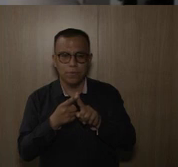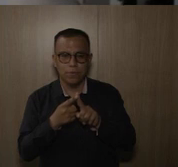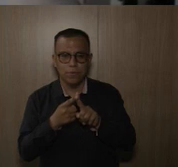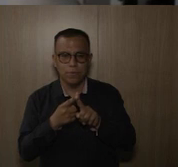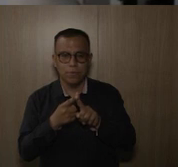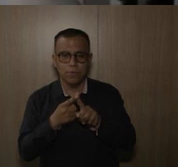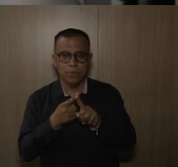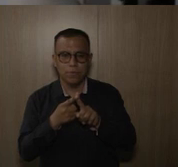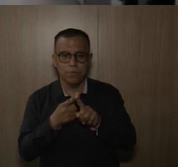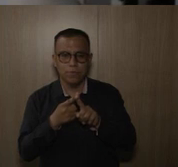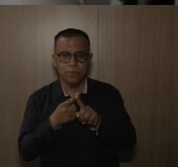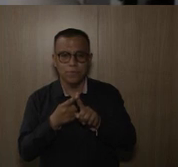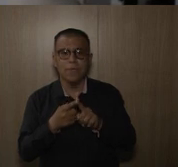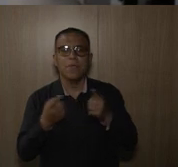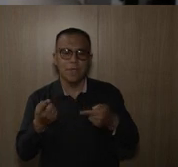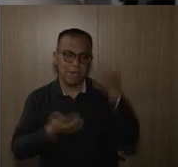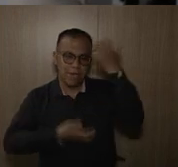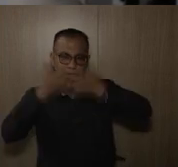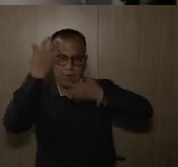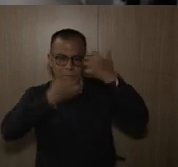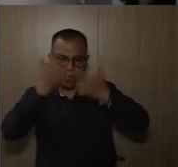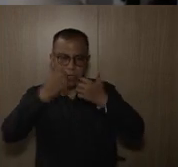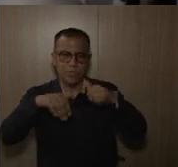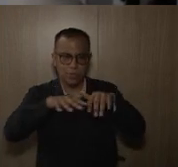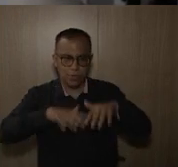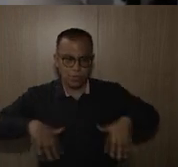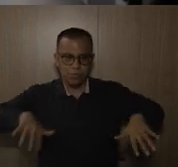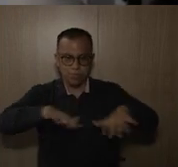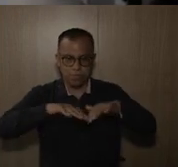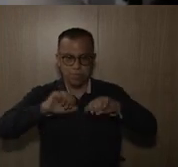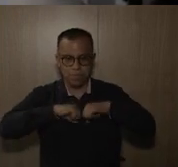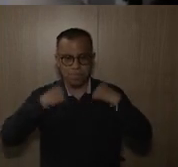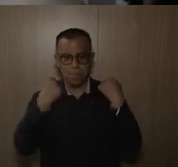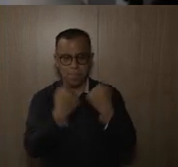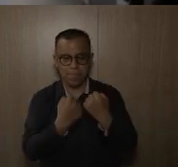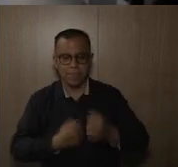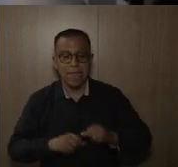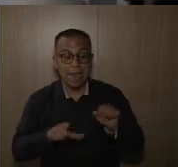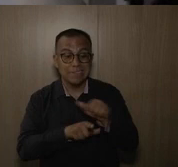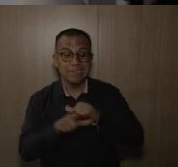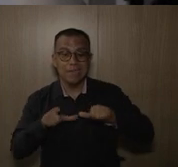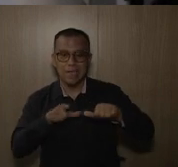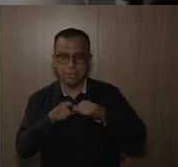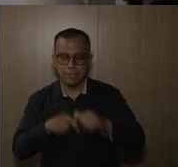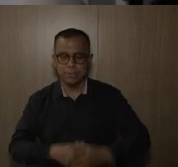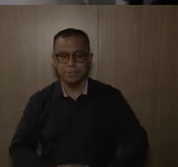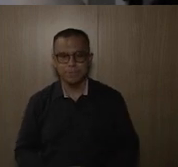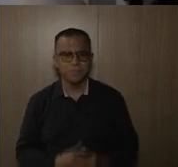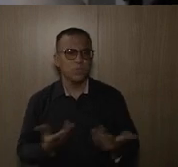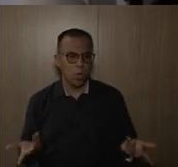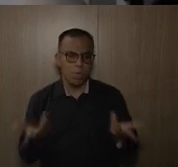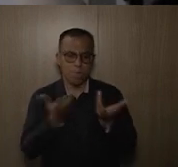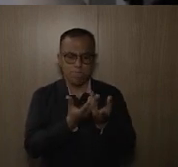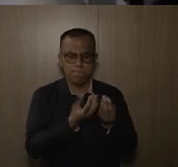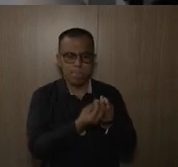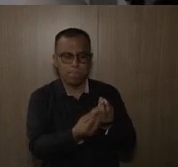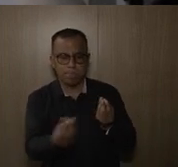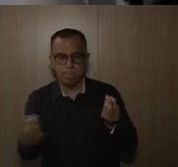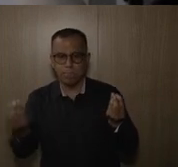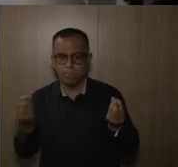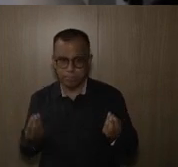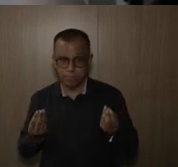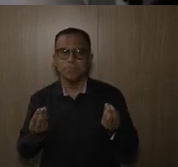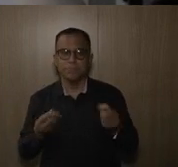la elaboración de las salas. Nosotros prácticamente estamos divididos por